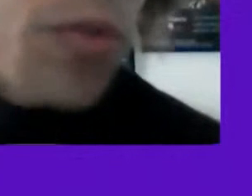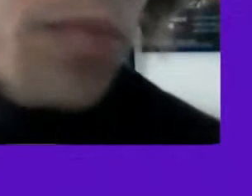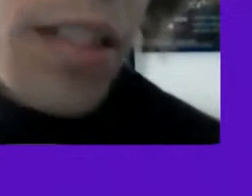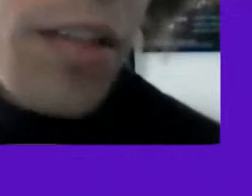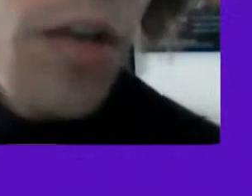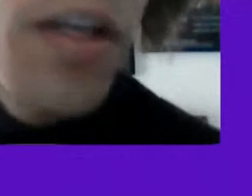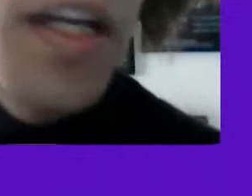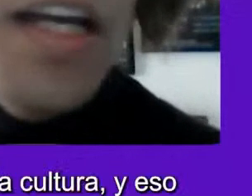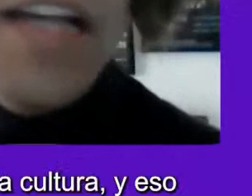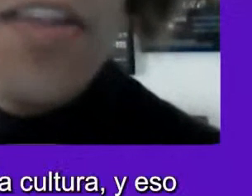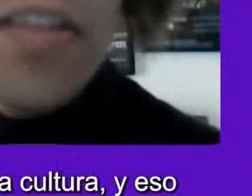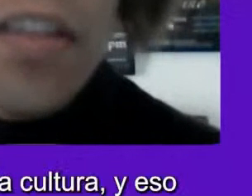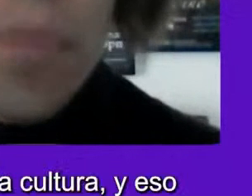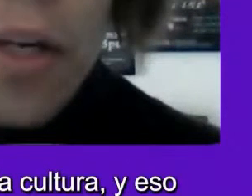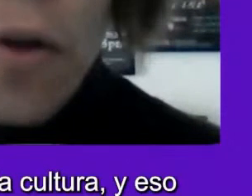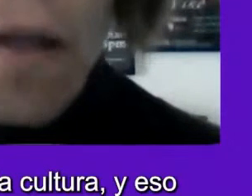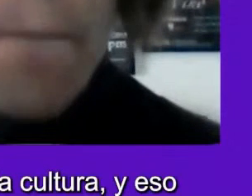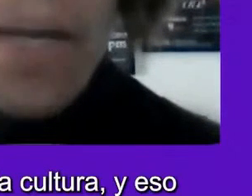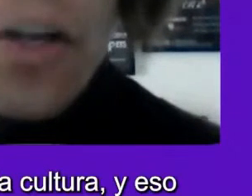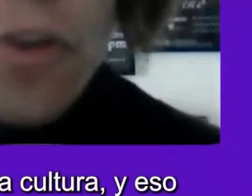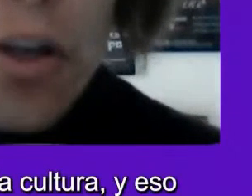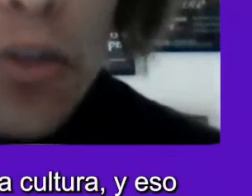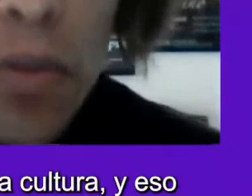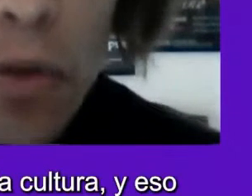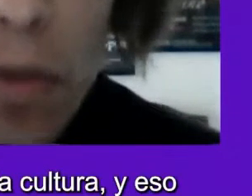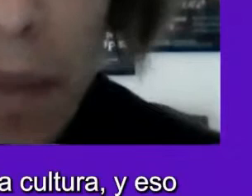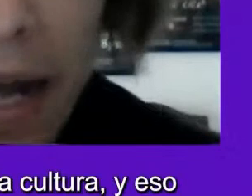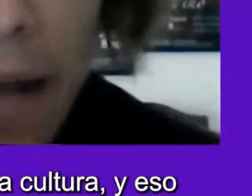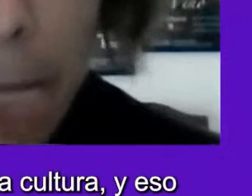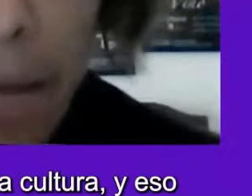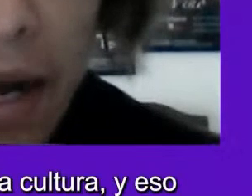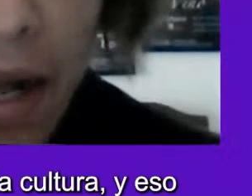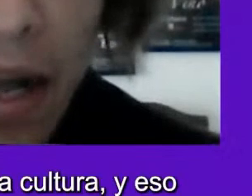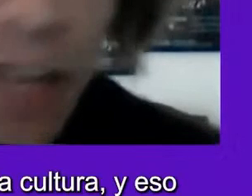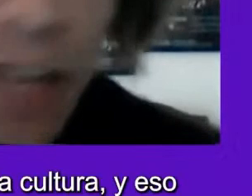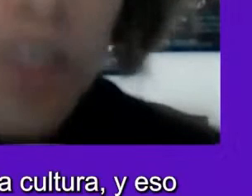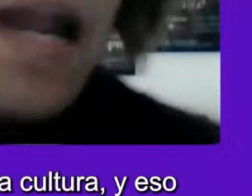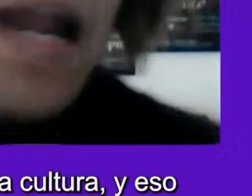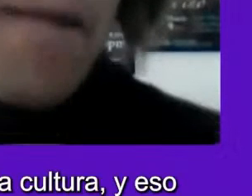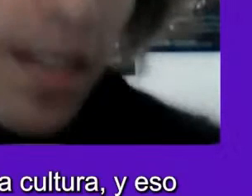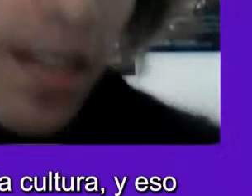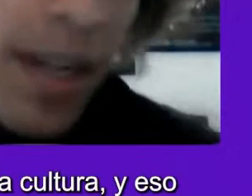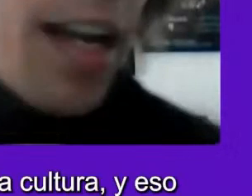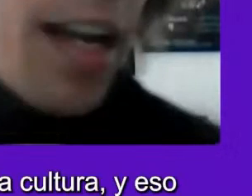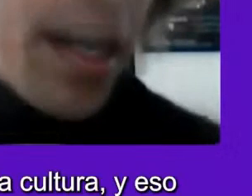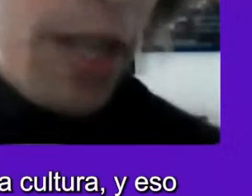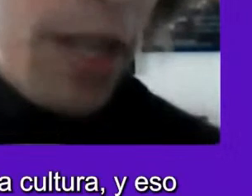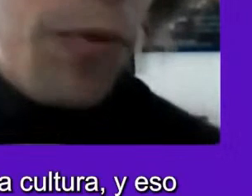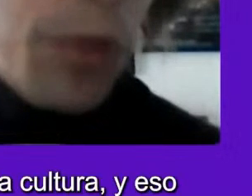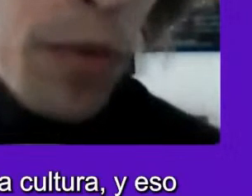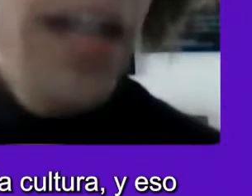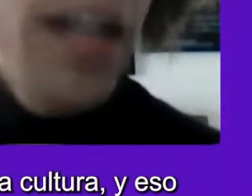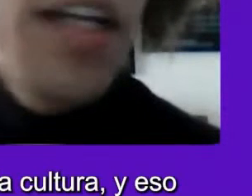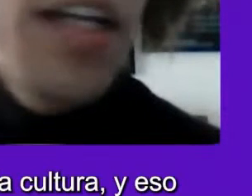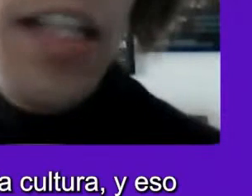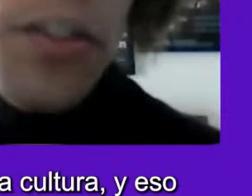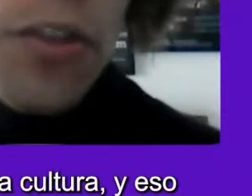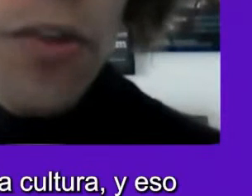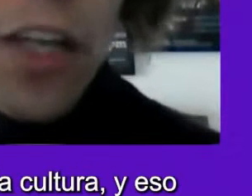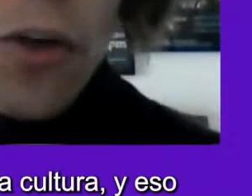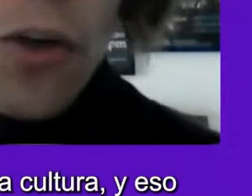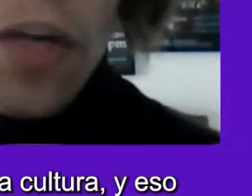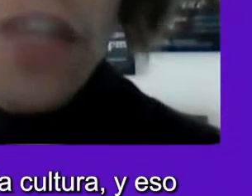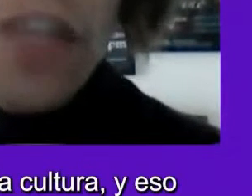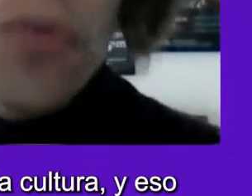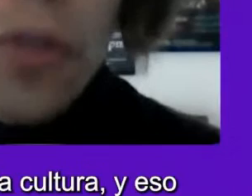y costumbres, ¿no? Entonces, bueno, pero yo a grosso modo para eso es para mí el arte y la cultura, y eso es